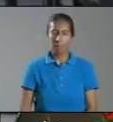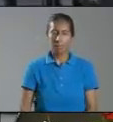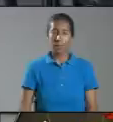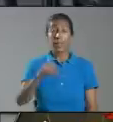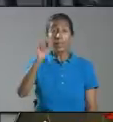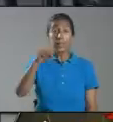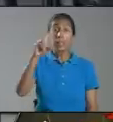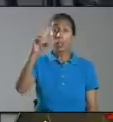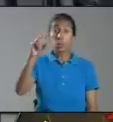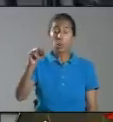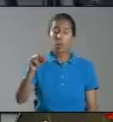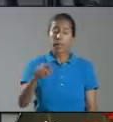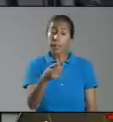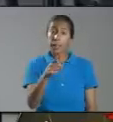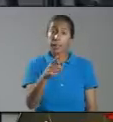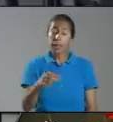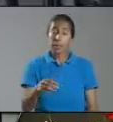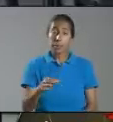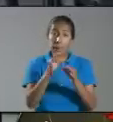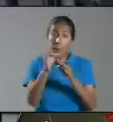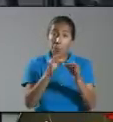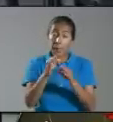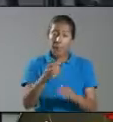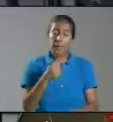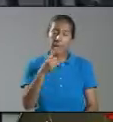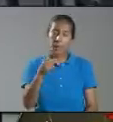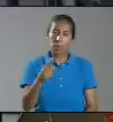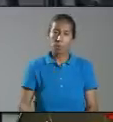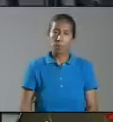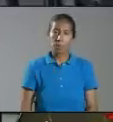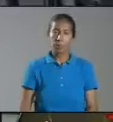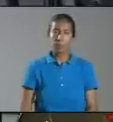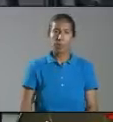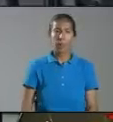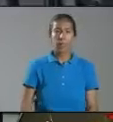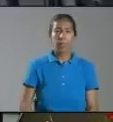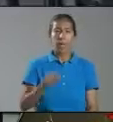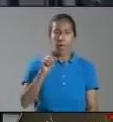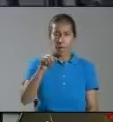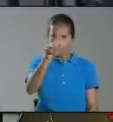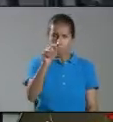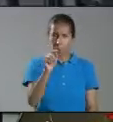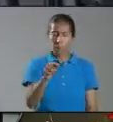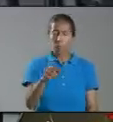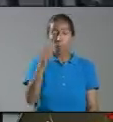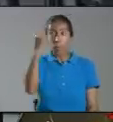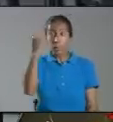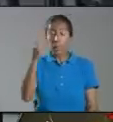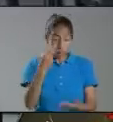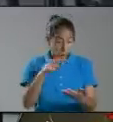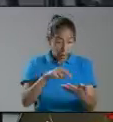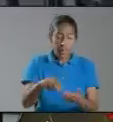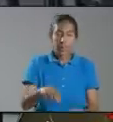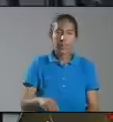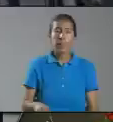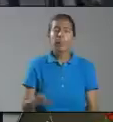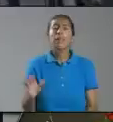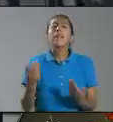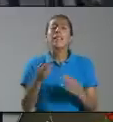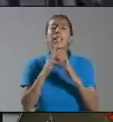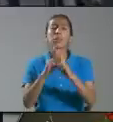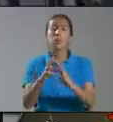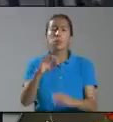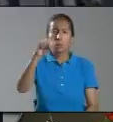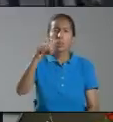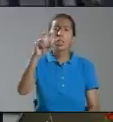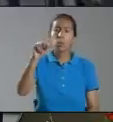si no hay quien me explique? Pero ahí está diciendo, ¿entienden lo que él es? ¿Qué contestó? ¿Sí o no? No, no entiendo.